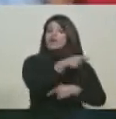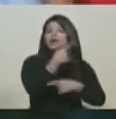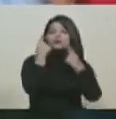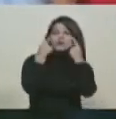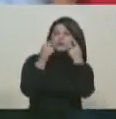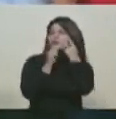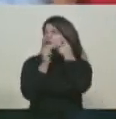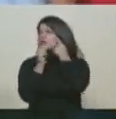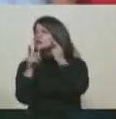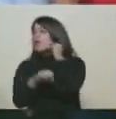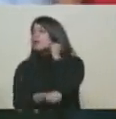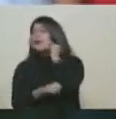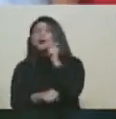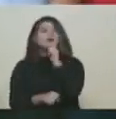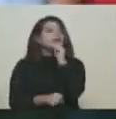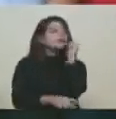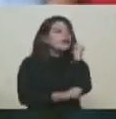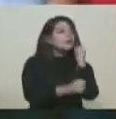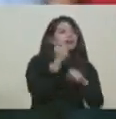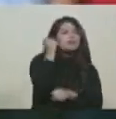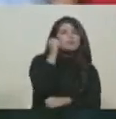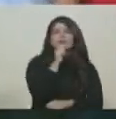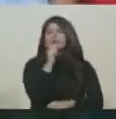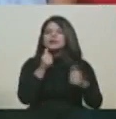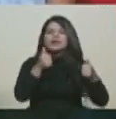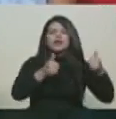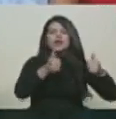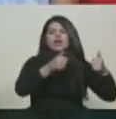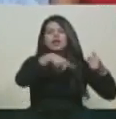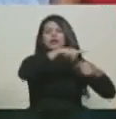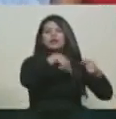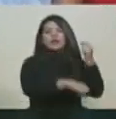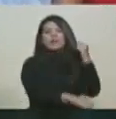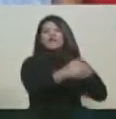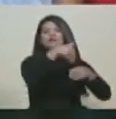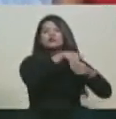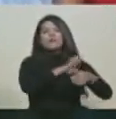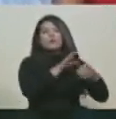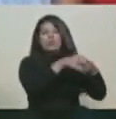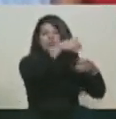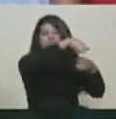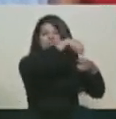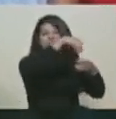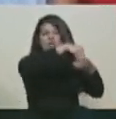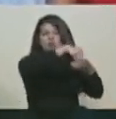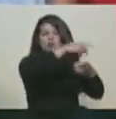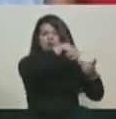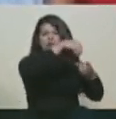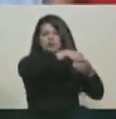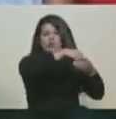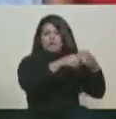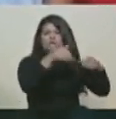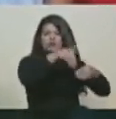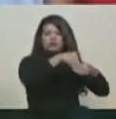ver quién hizo más trampa en su primaria. A ver cómo fue la trampa. Se hicieron trampa entre